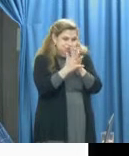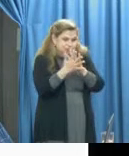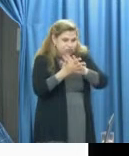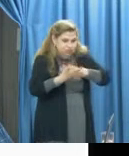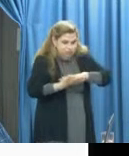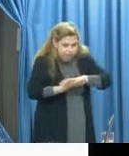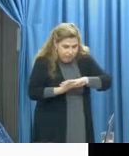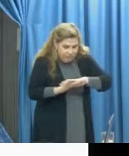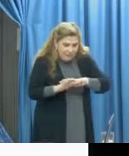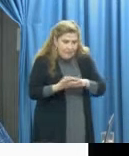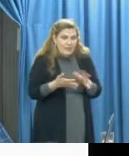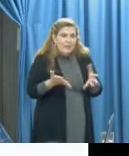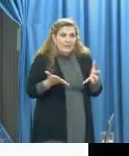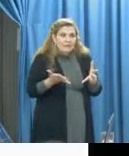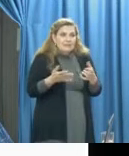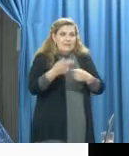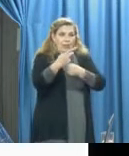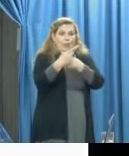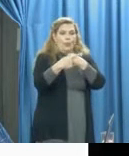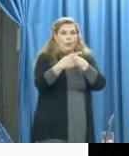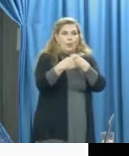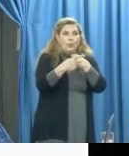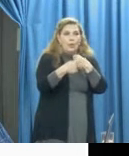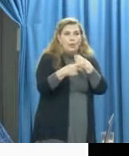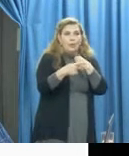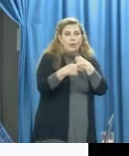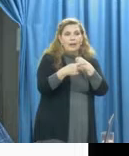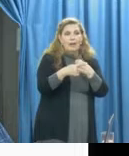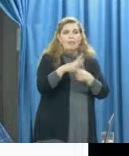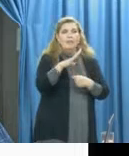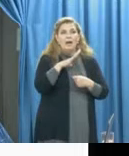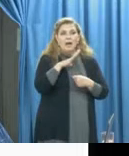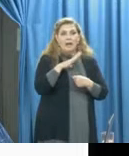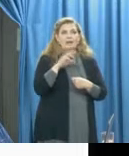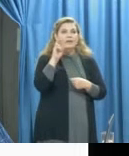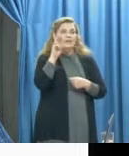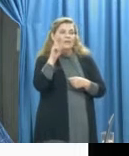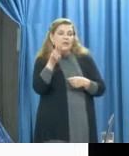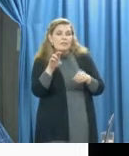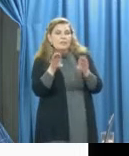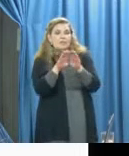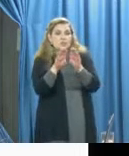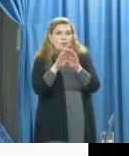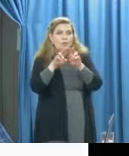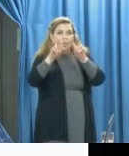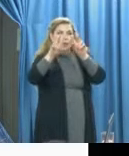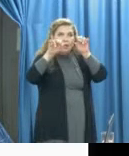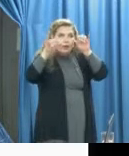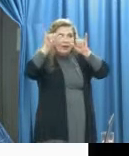empírico. El estudio molecular nos los aclara. En este caso,